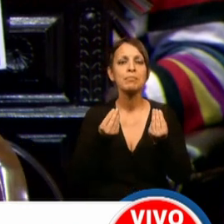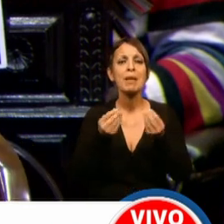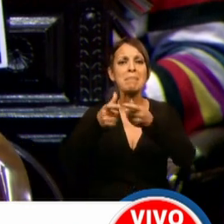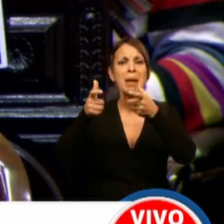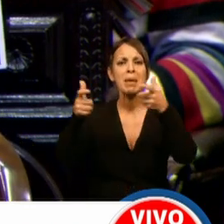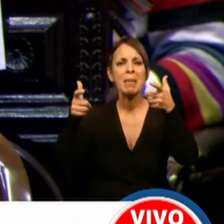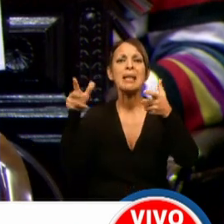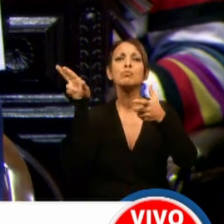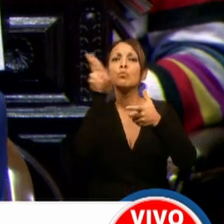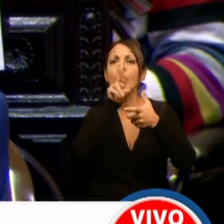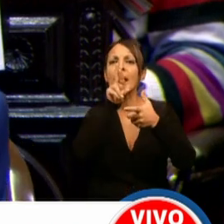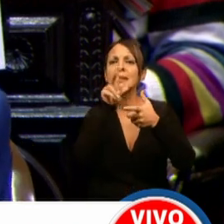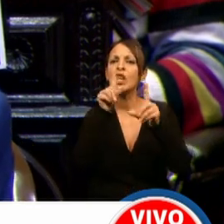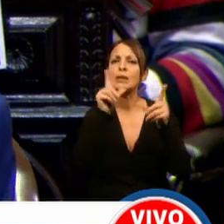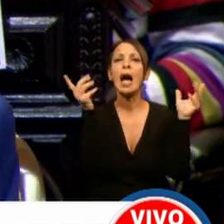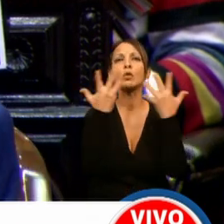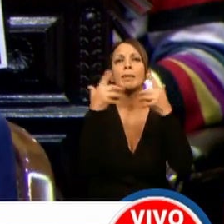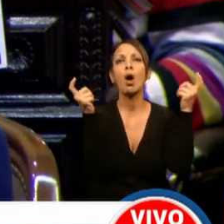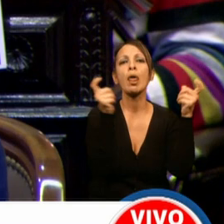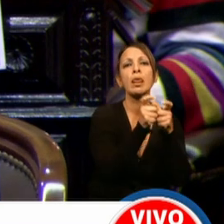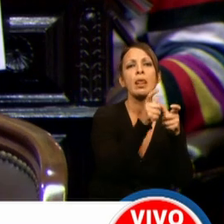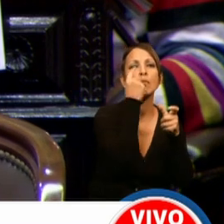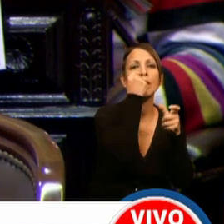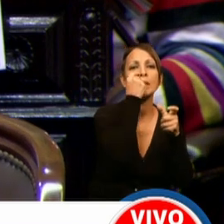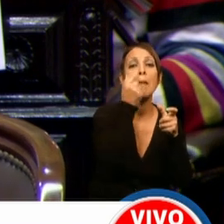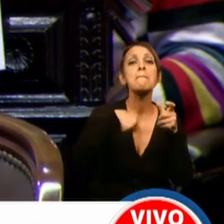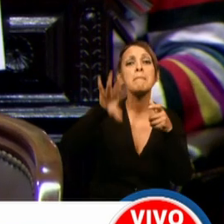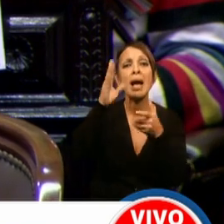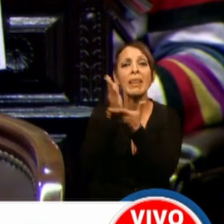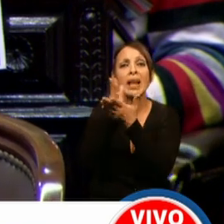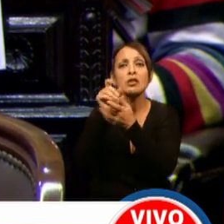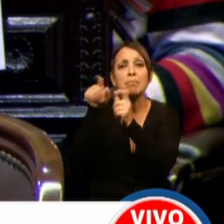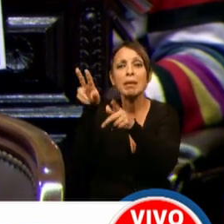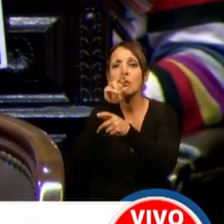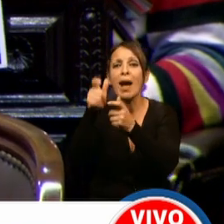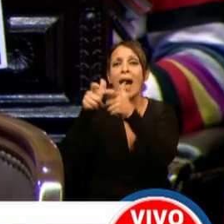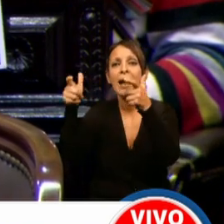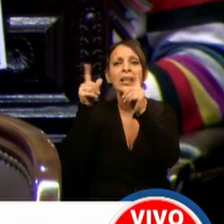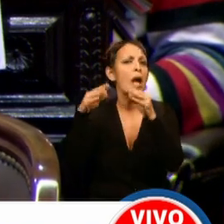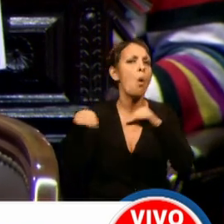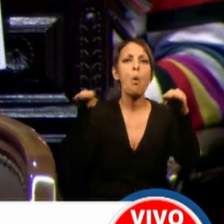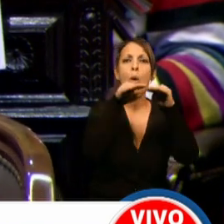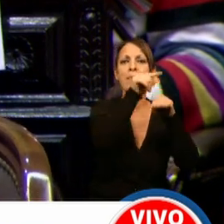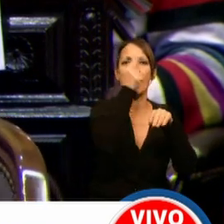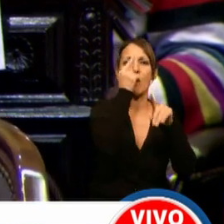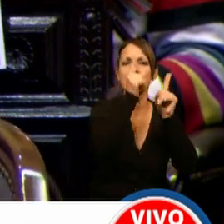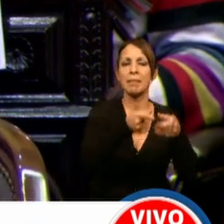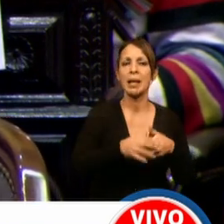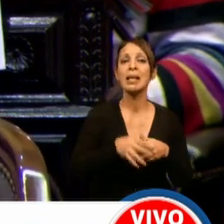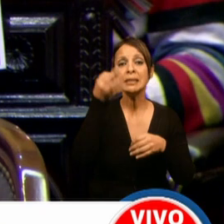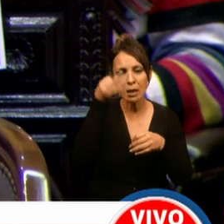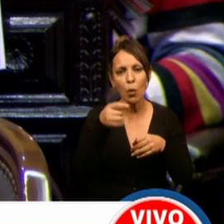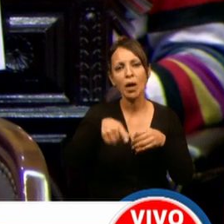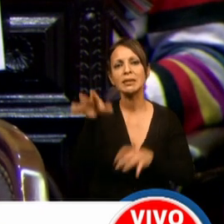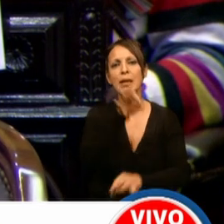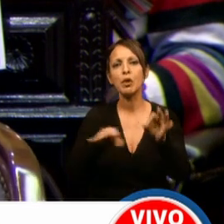no significa menos hombres más derechos para las mujeres es más derecho para los hombres este proyecto de ley va a generar